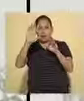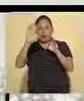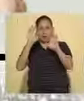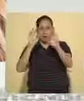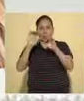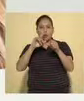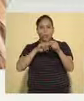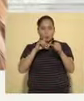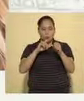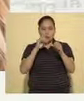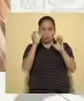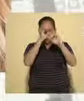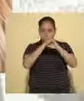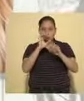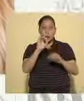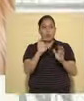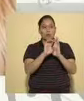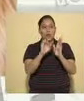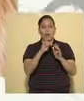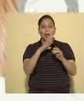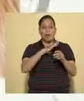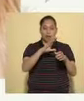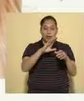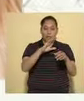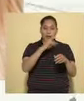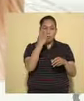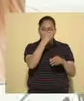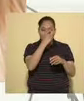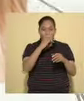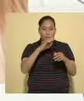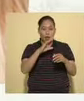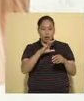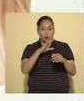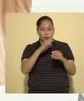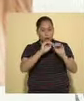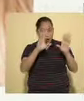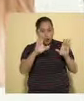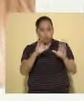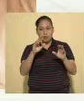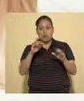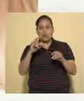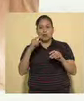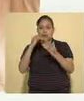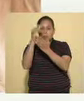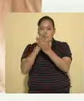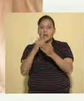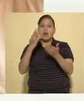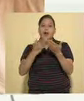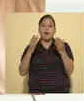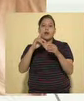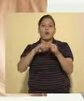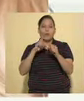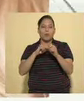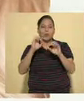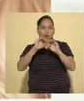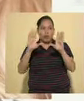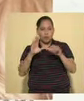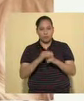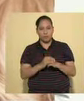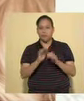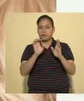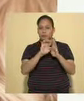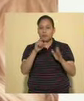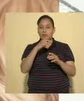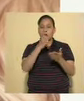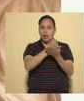si en dos de tres o en tres son claritos, mis ojos claros, mi piel clara, entonces baja los tonos hacia los claros. Entonces, si yo te digo